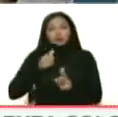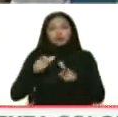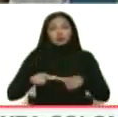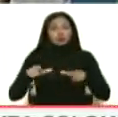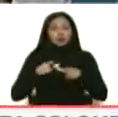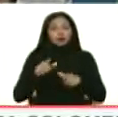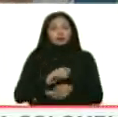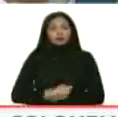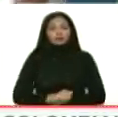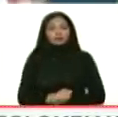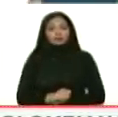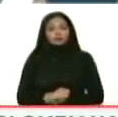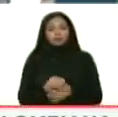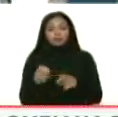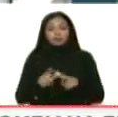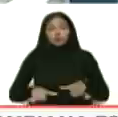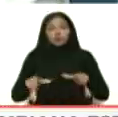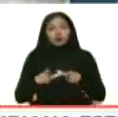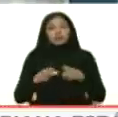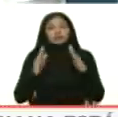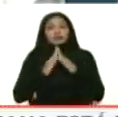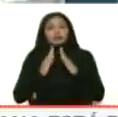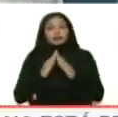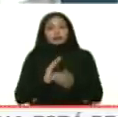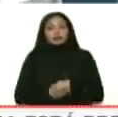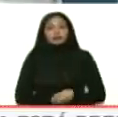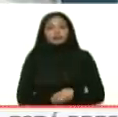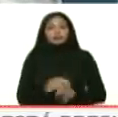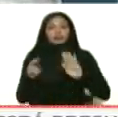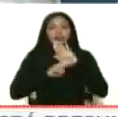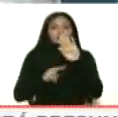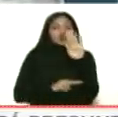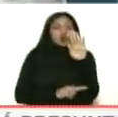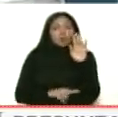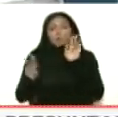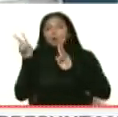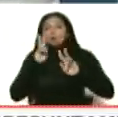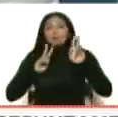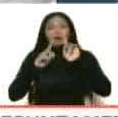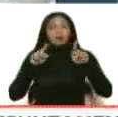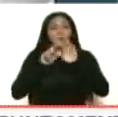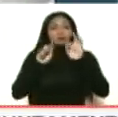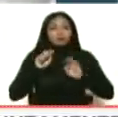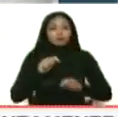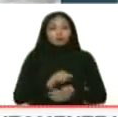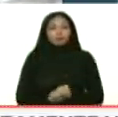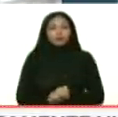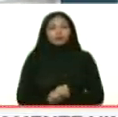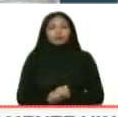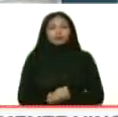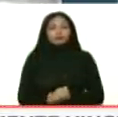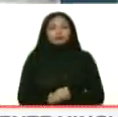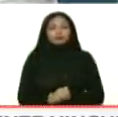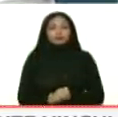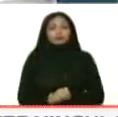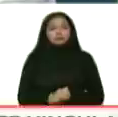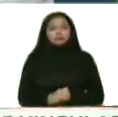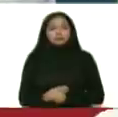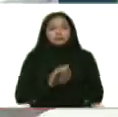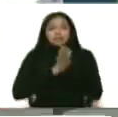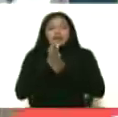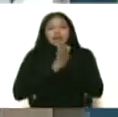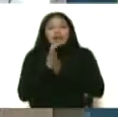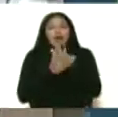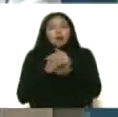sea el espacio del hogar, las normas higiénicas que incluyen el lavado frecuente